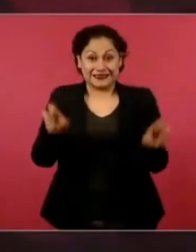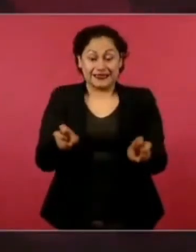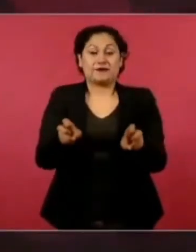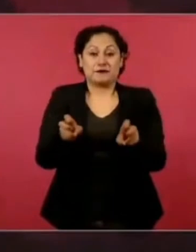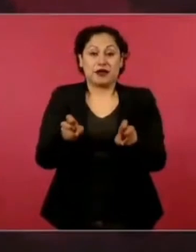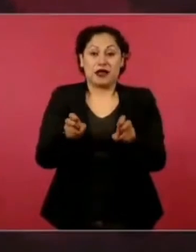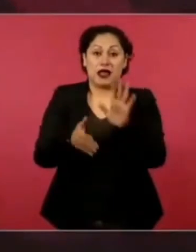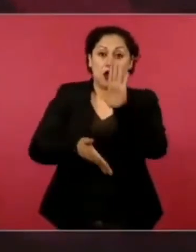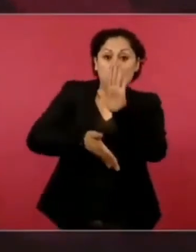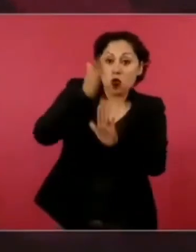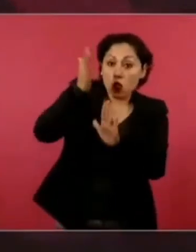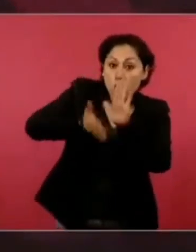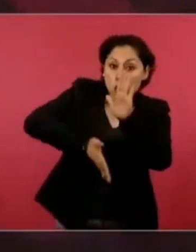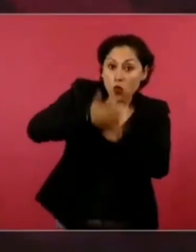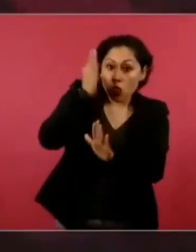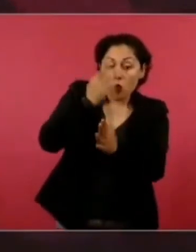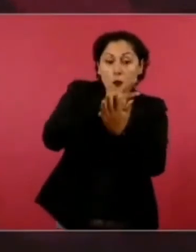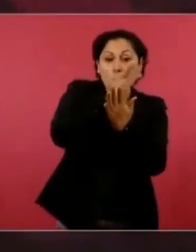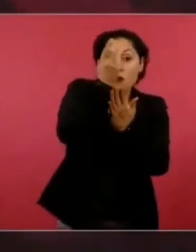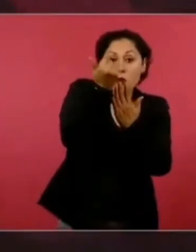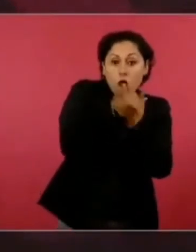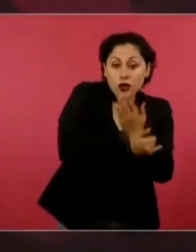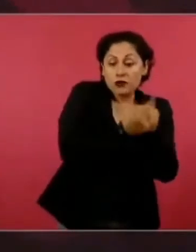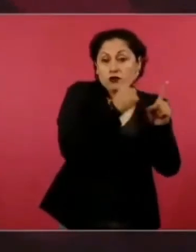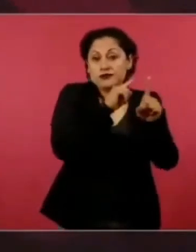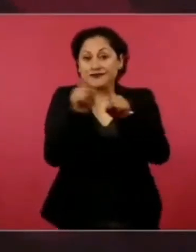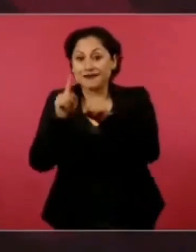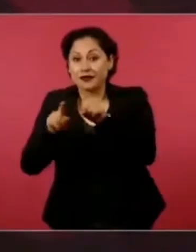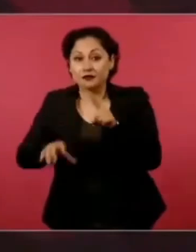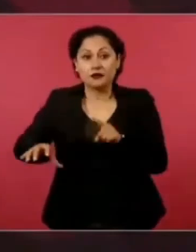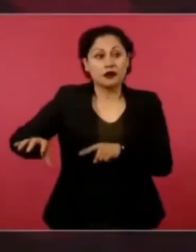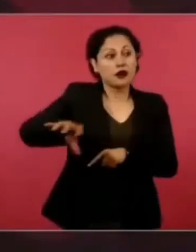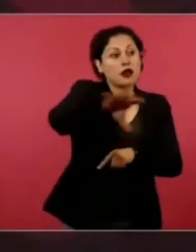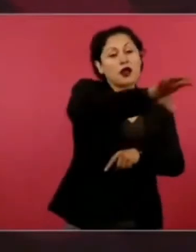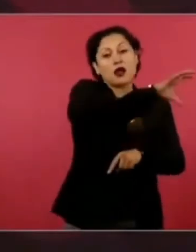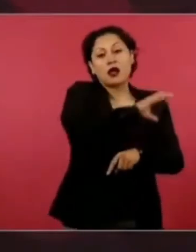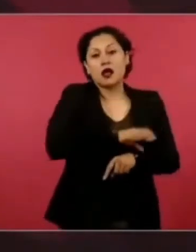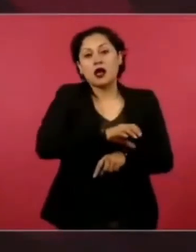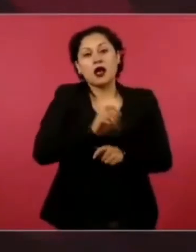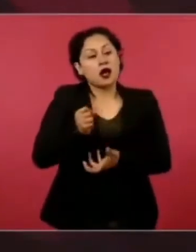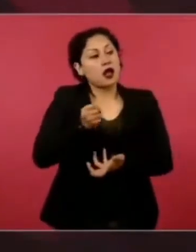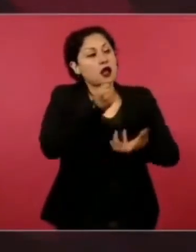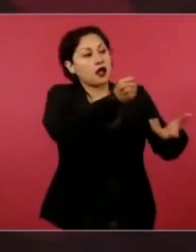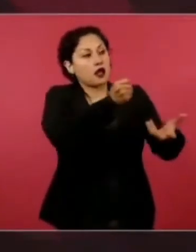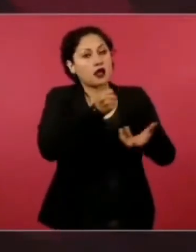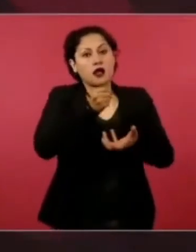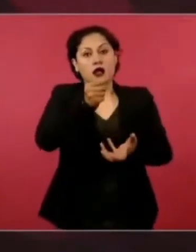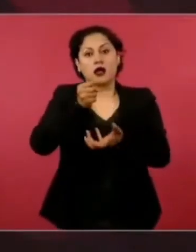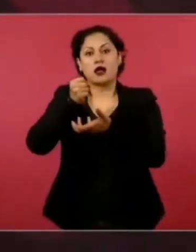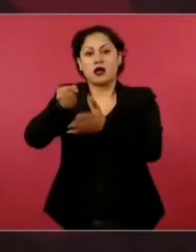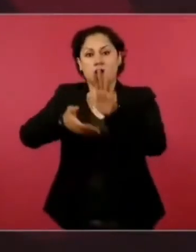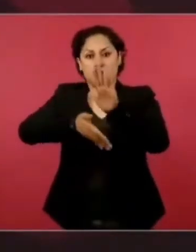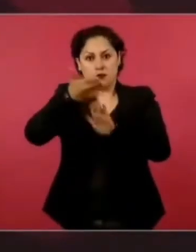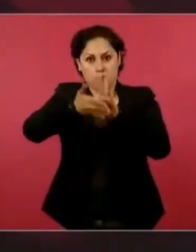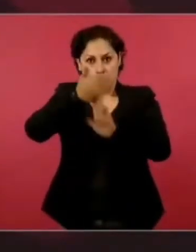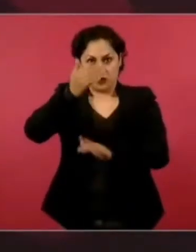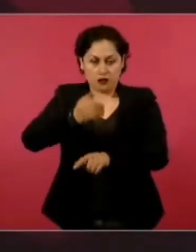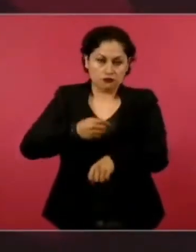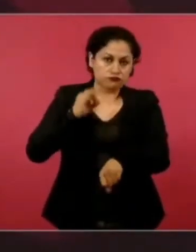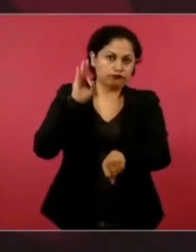obras, se generan muchísimos empleos y se reactiva la economía regional.